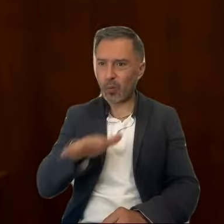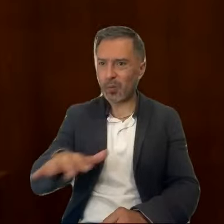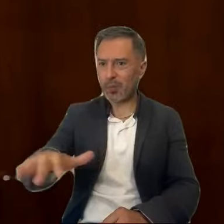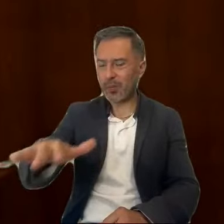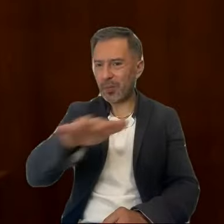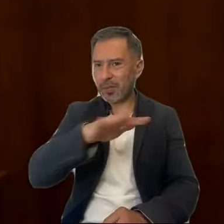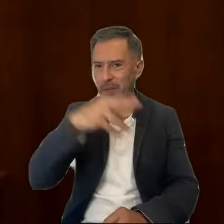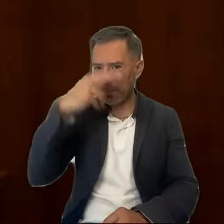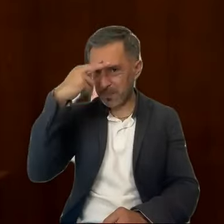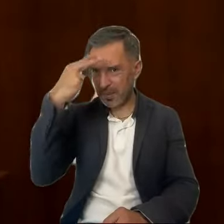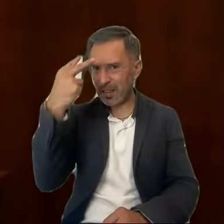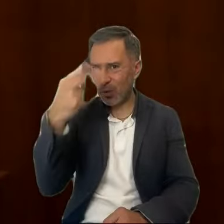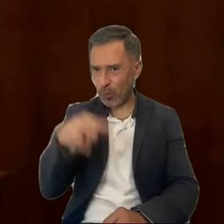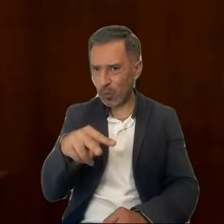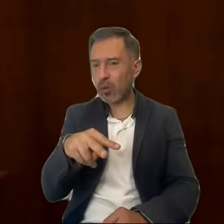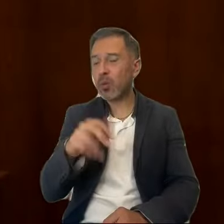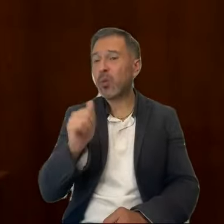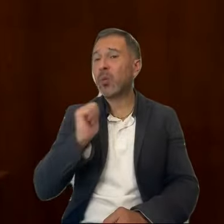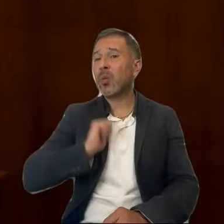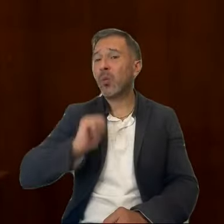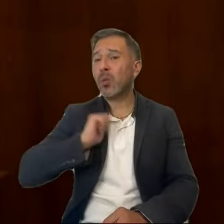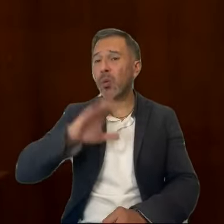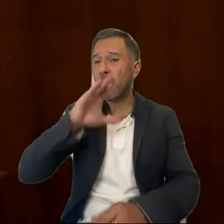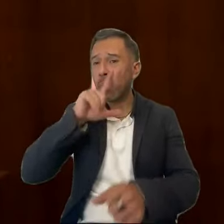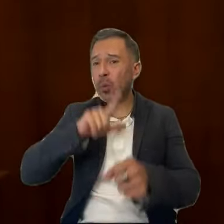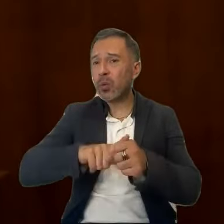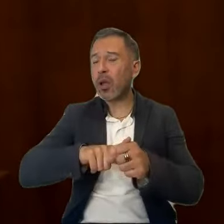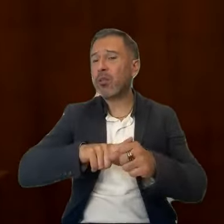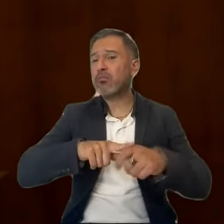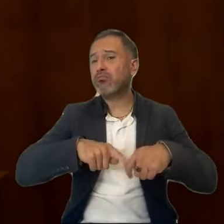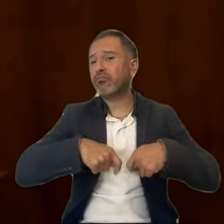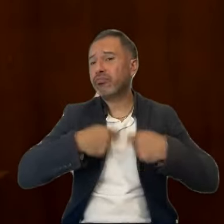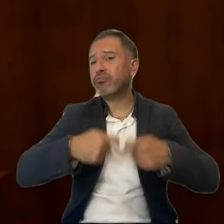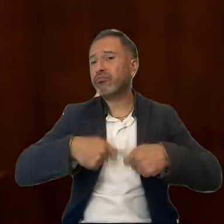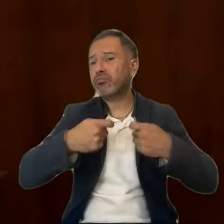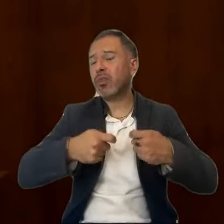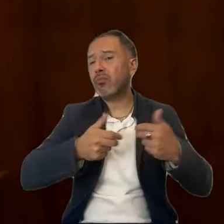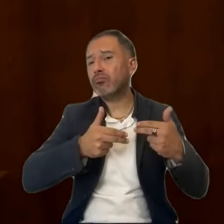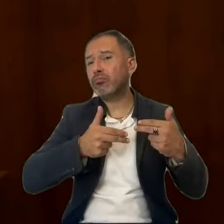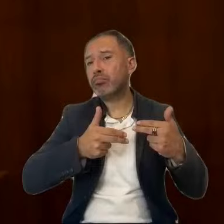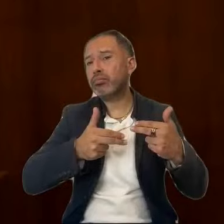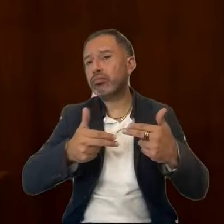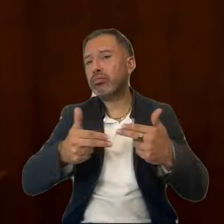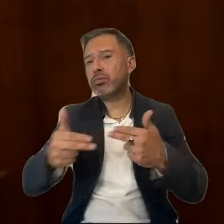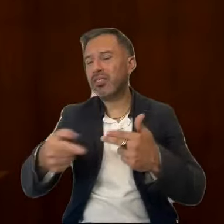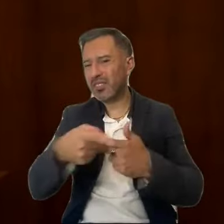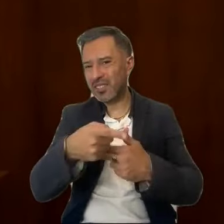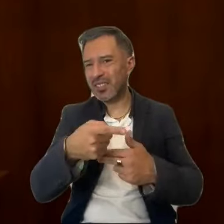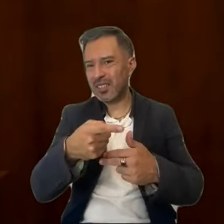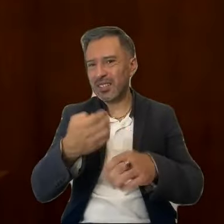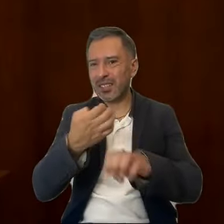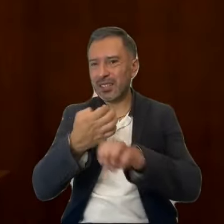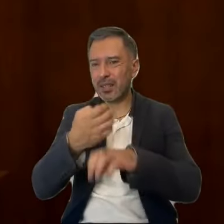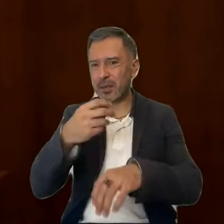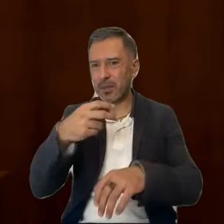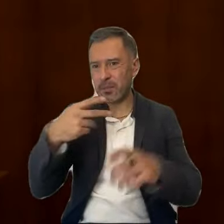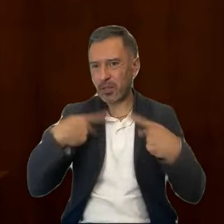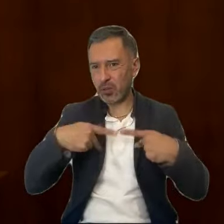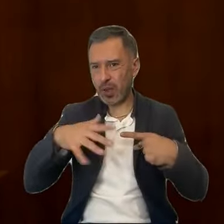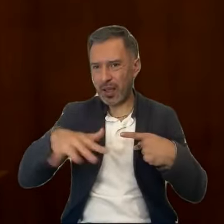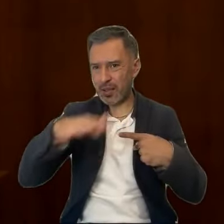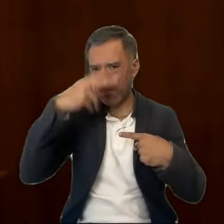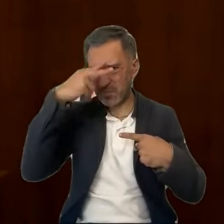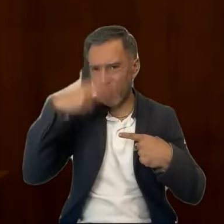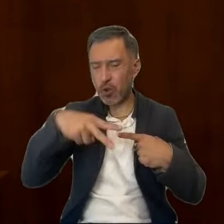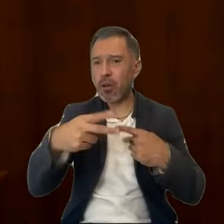legado cultural y estandarte del trabajo de las manos mexiquenses en el campo, que a través